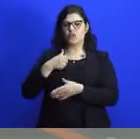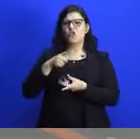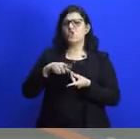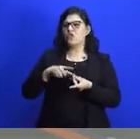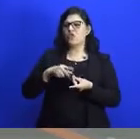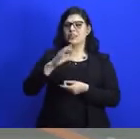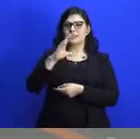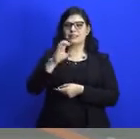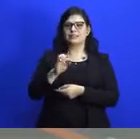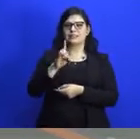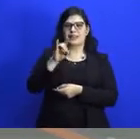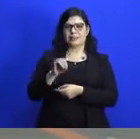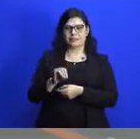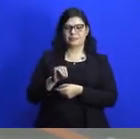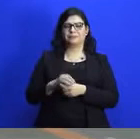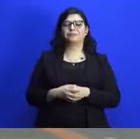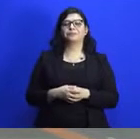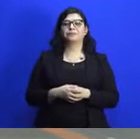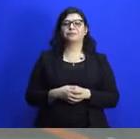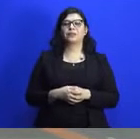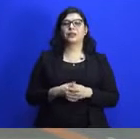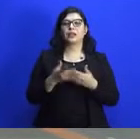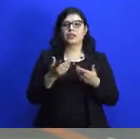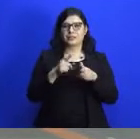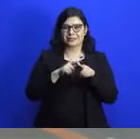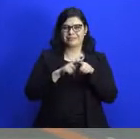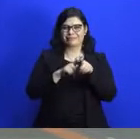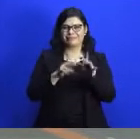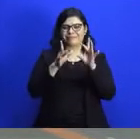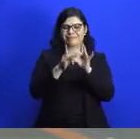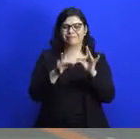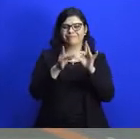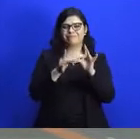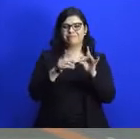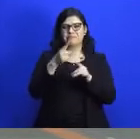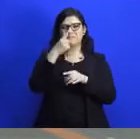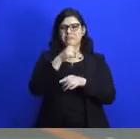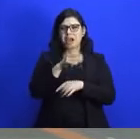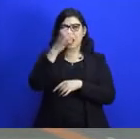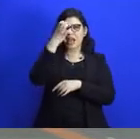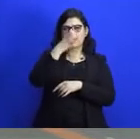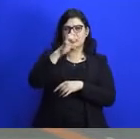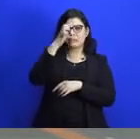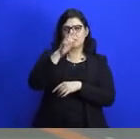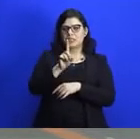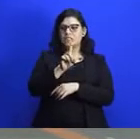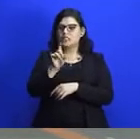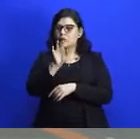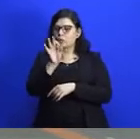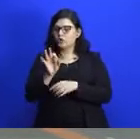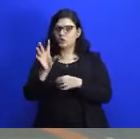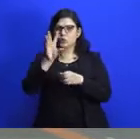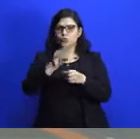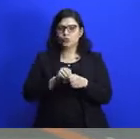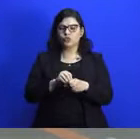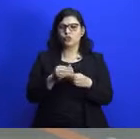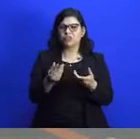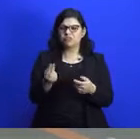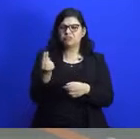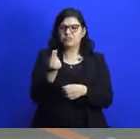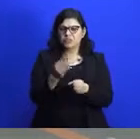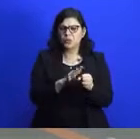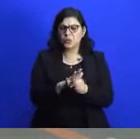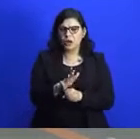distribución en Cuautitlán. Continuando la conversación, para asegurar una experiencia 100% incluyente, es necesario contar